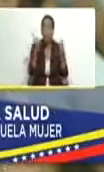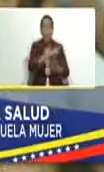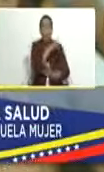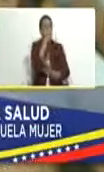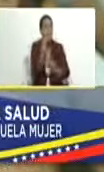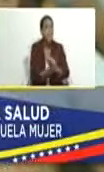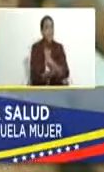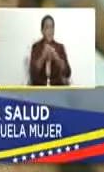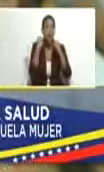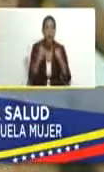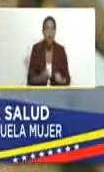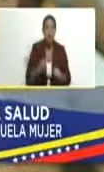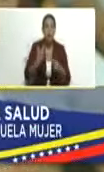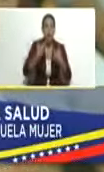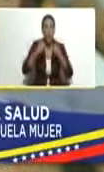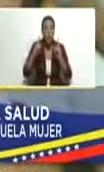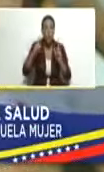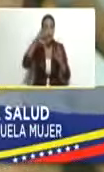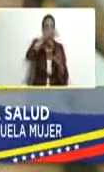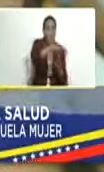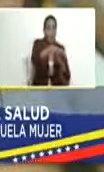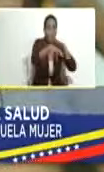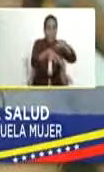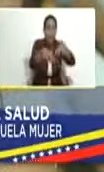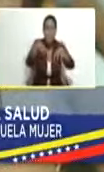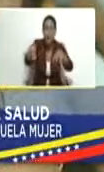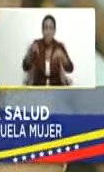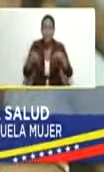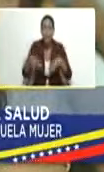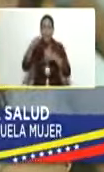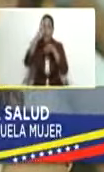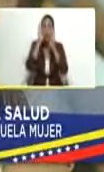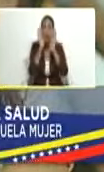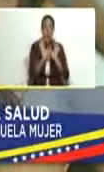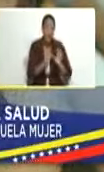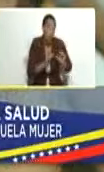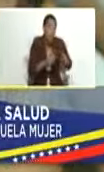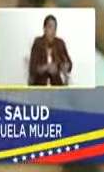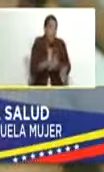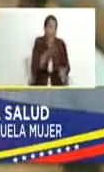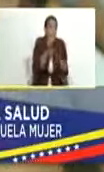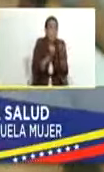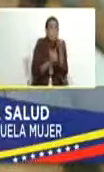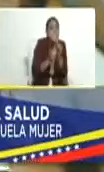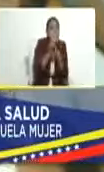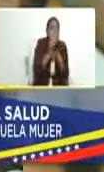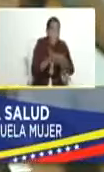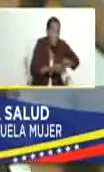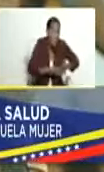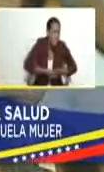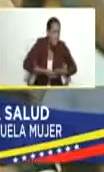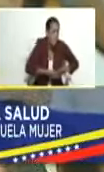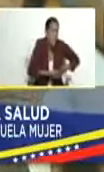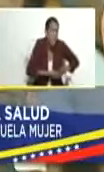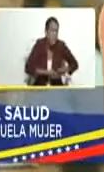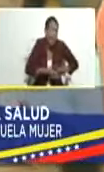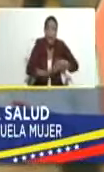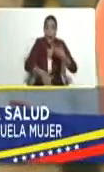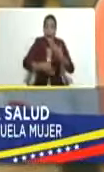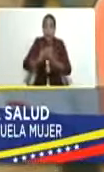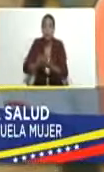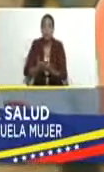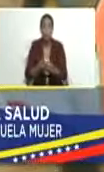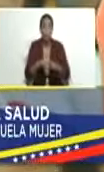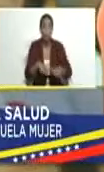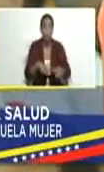una herradura que nos permite atender a la mujer desde que está bebecita hasta su etapa mayor. El operativo instala